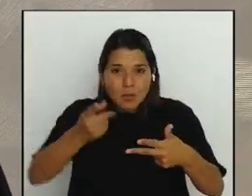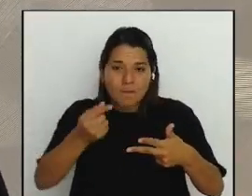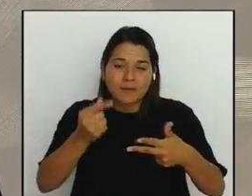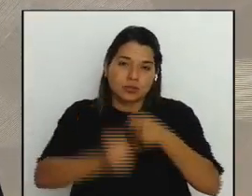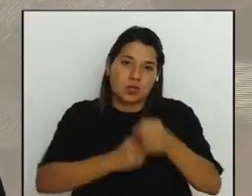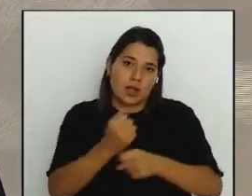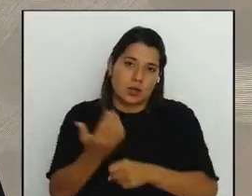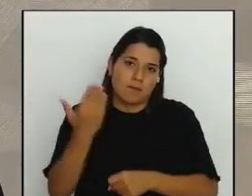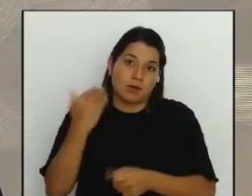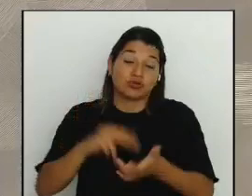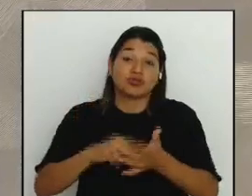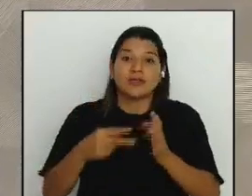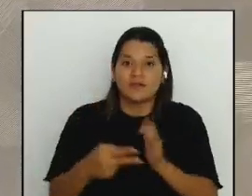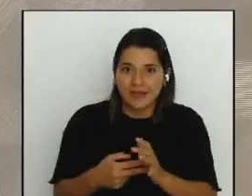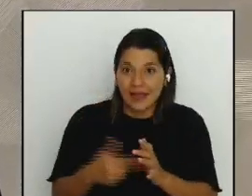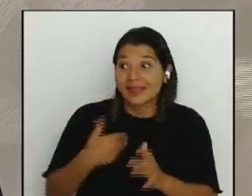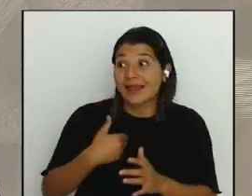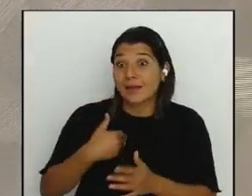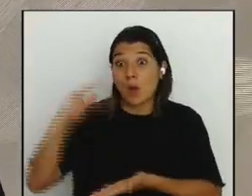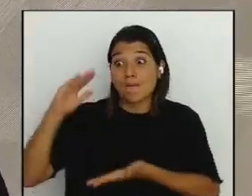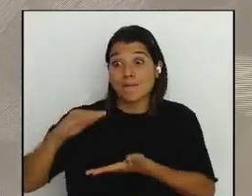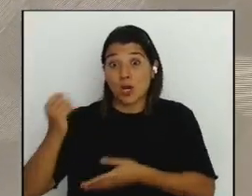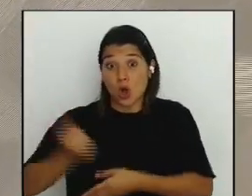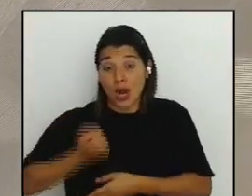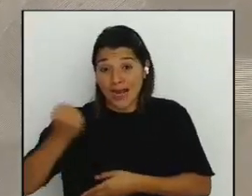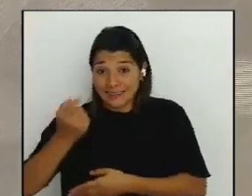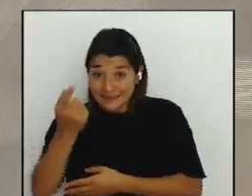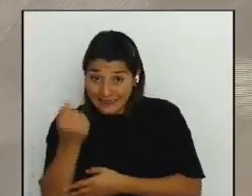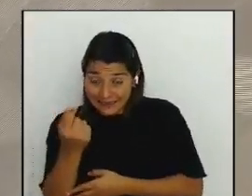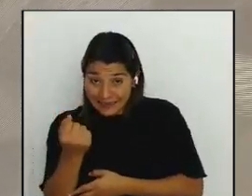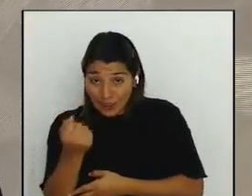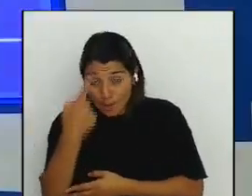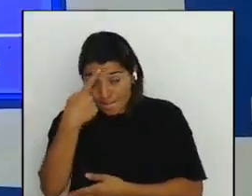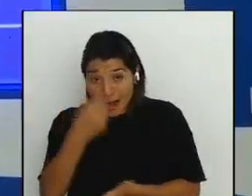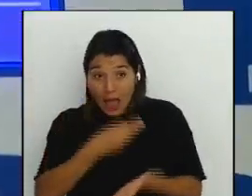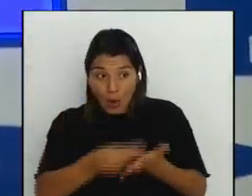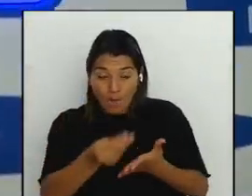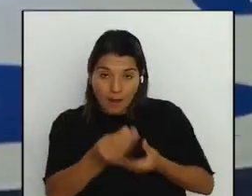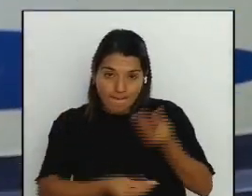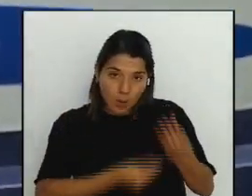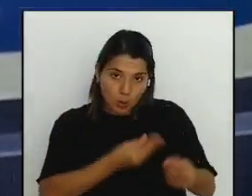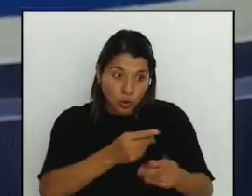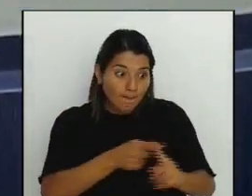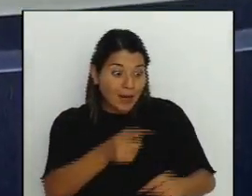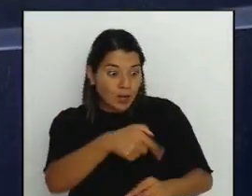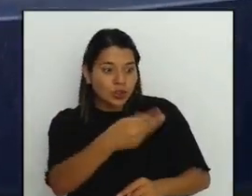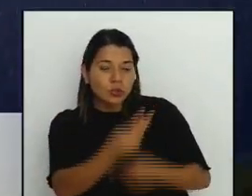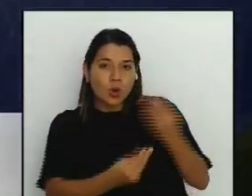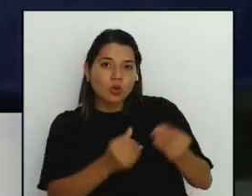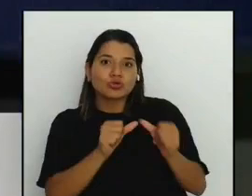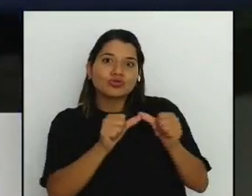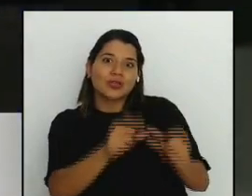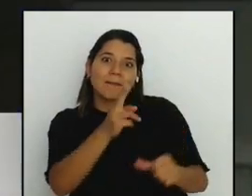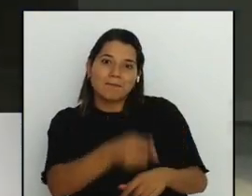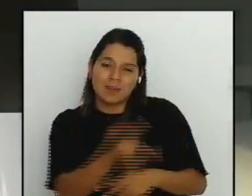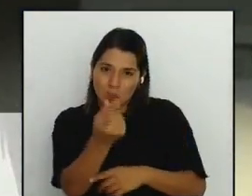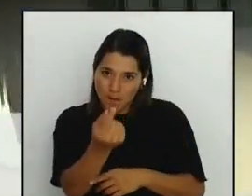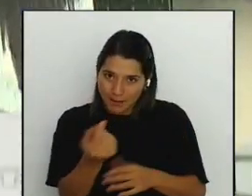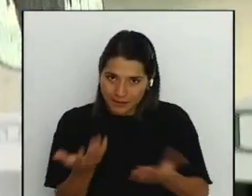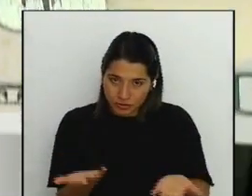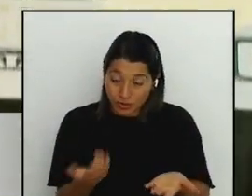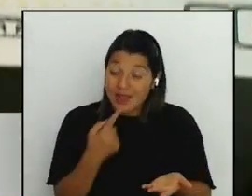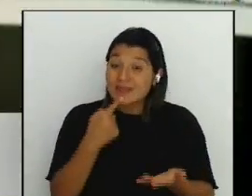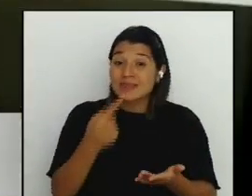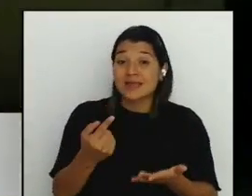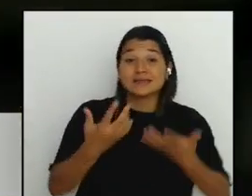tenemos menos colones para comprar, pero el precio de los insumos es el mismo. Las compañías manifestaron que la volatilidad del